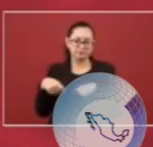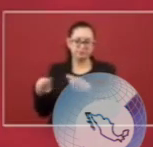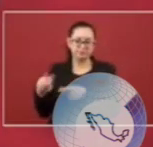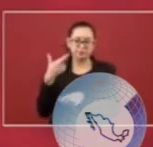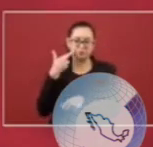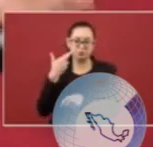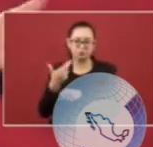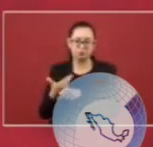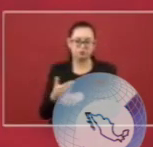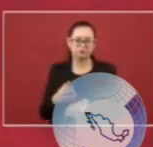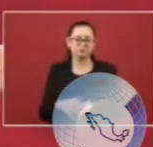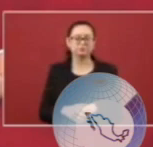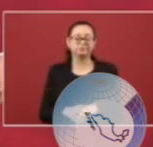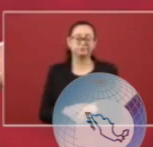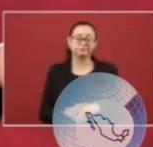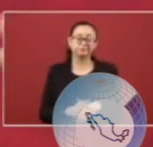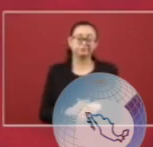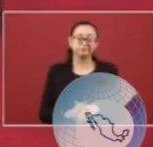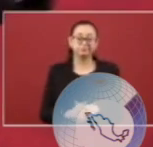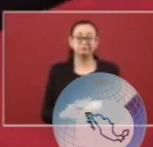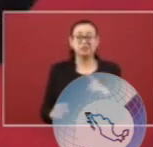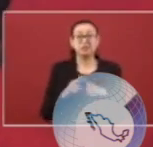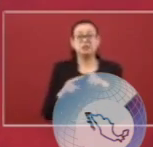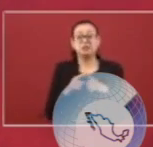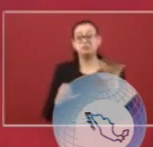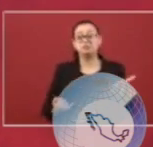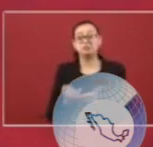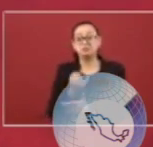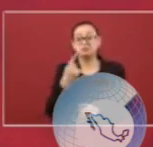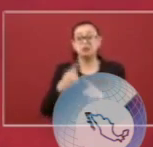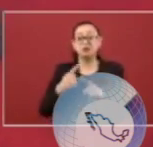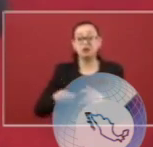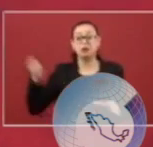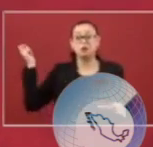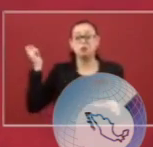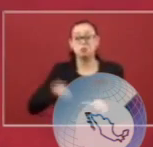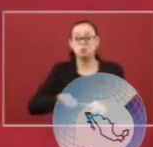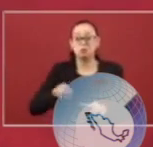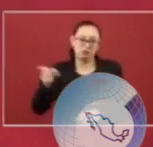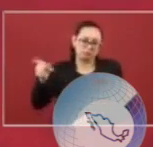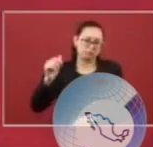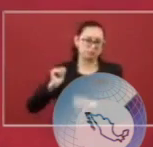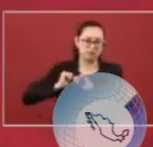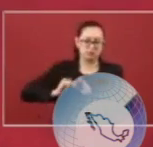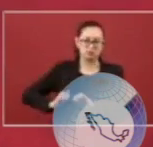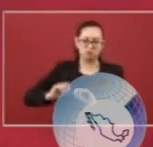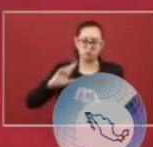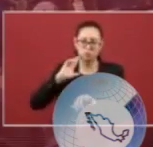entonces que no va a resolver nuestra autoridad competente ella